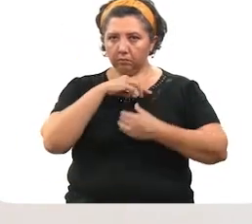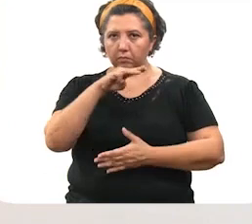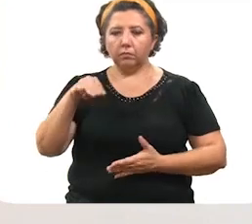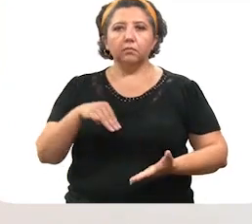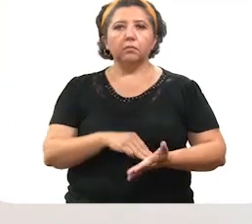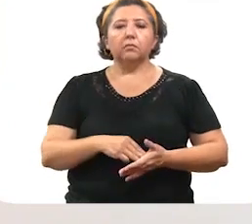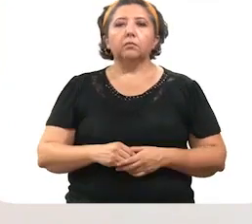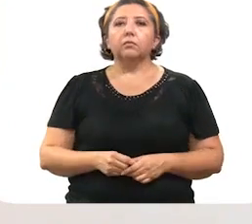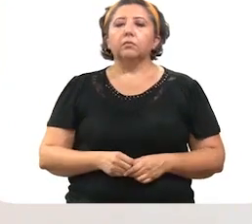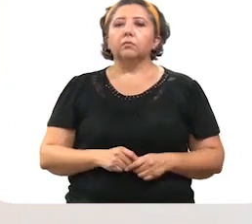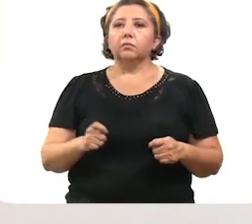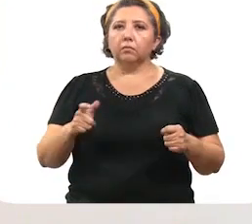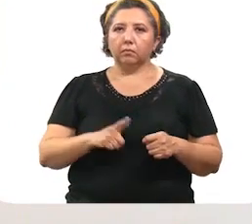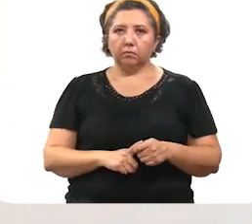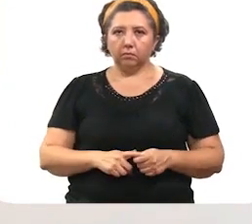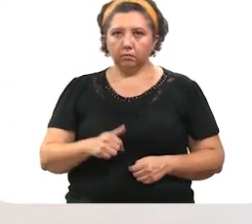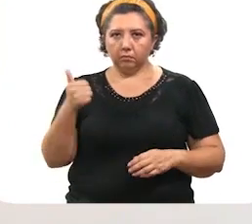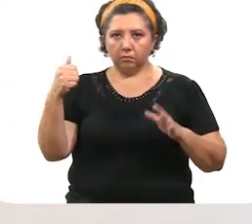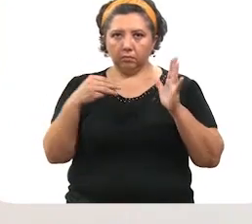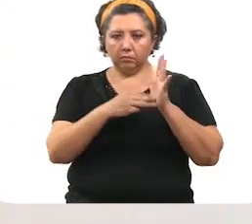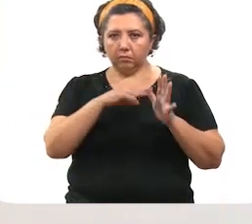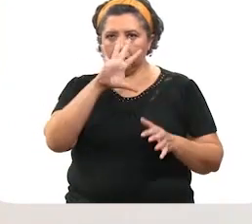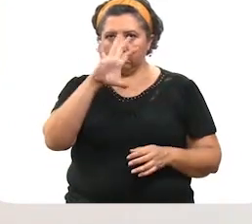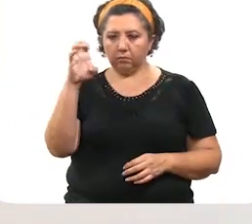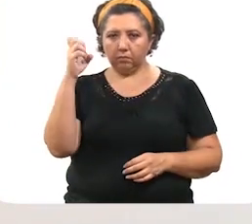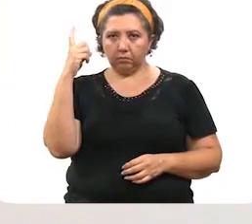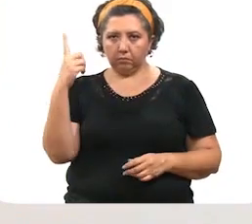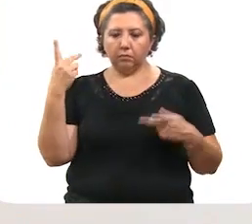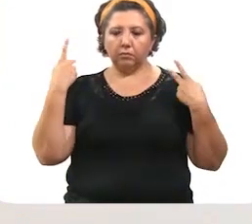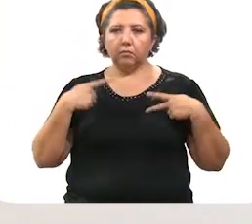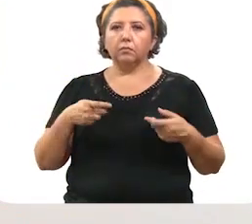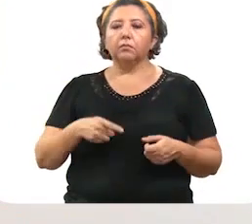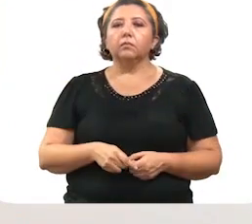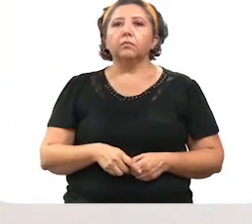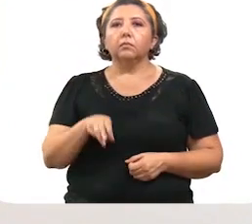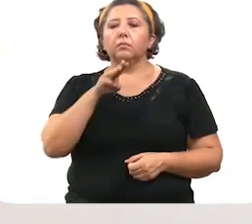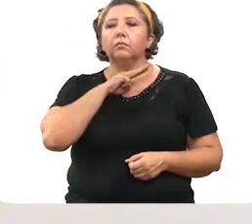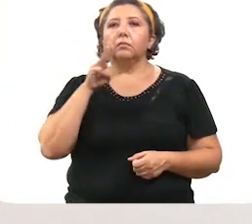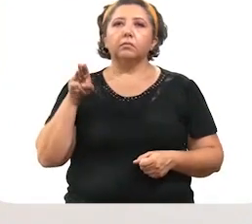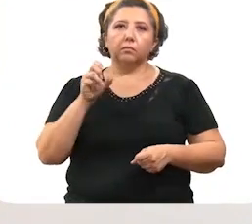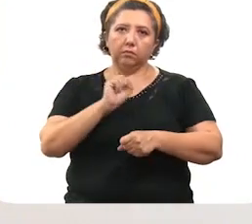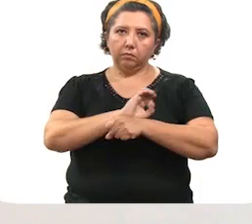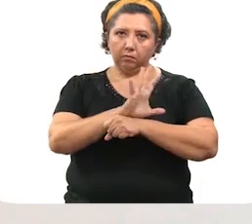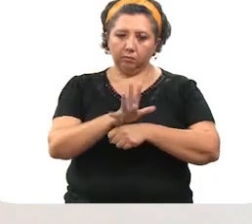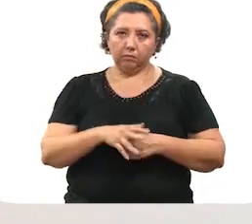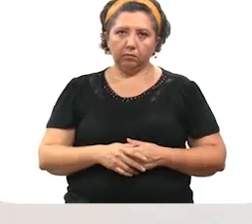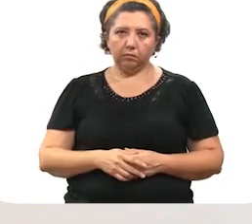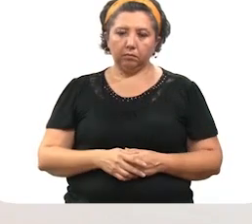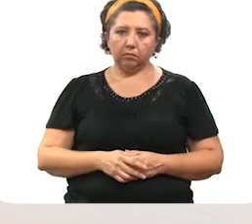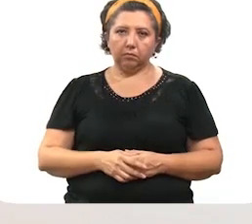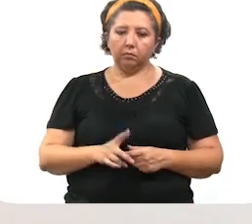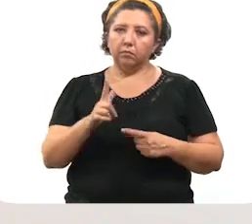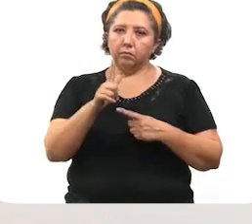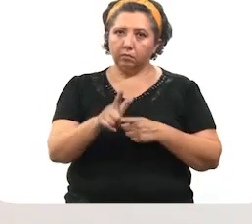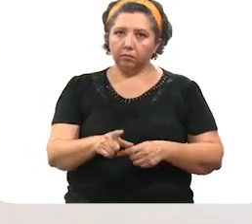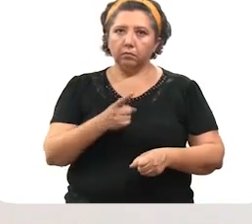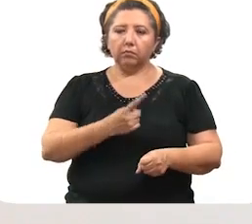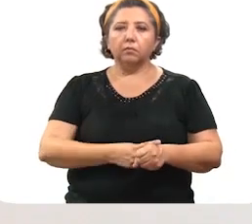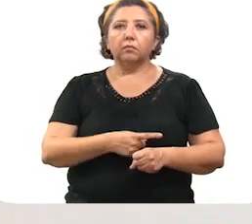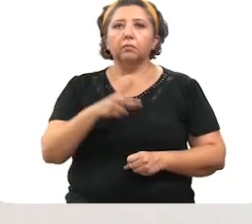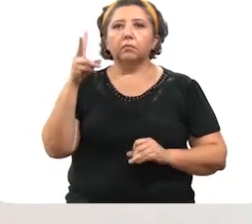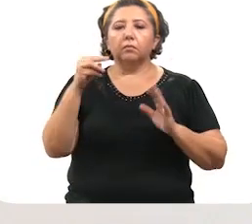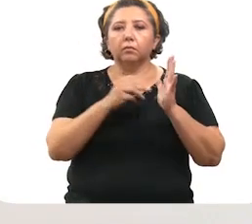Mérida. En total, son 6.501 las personas fallecidas a causa del coronavirus. De los casos